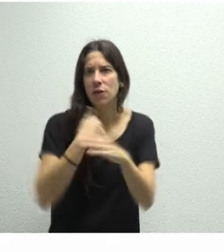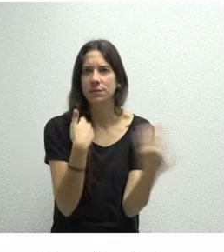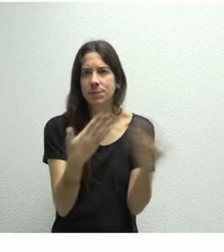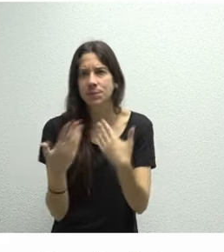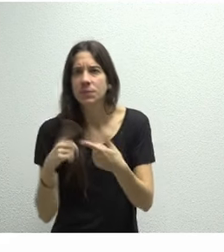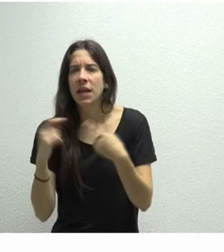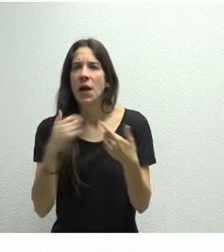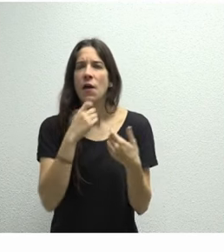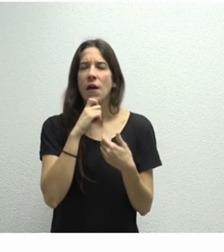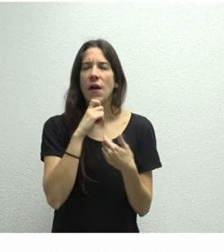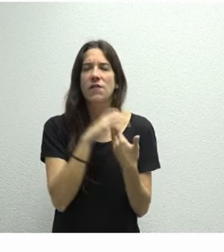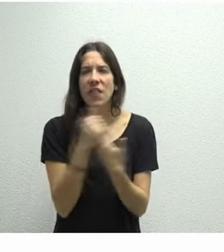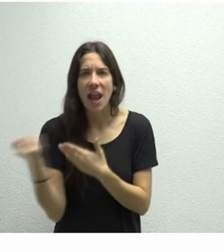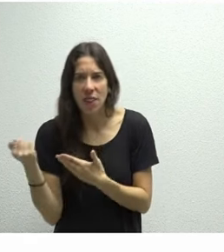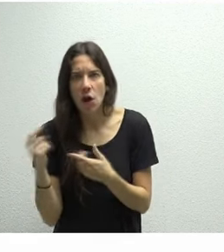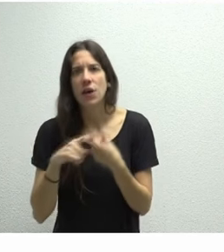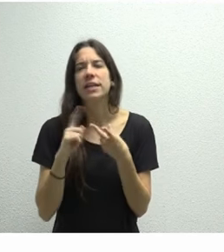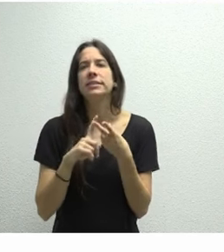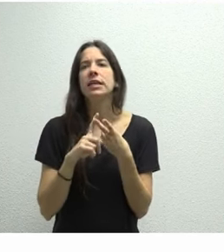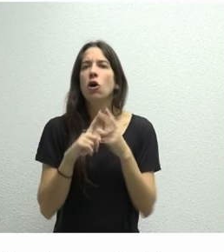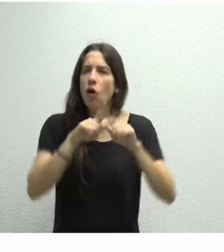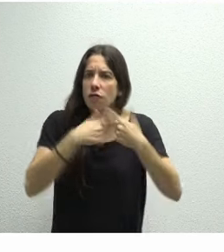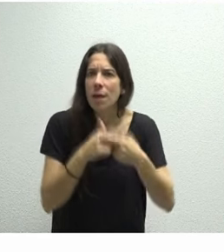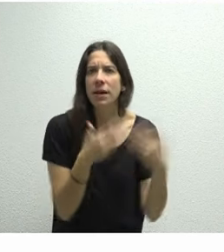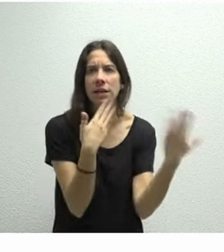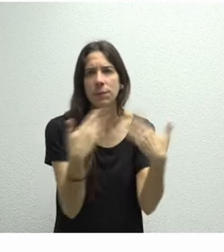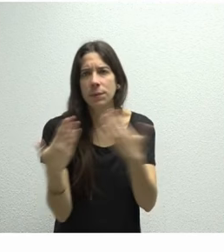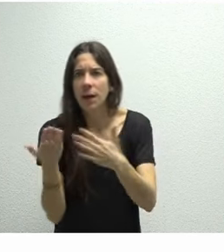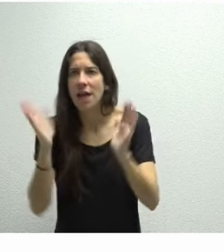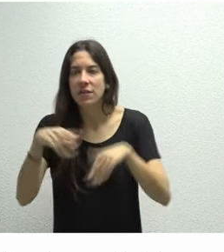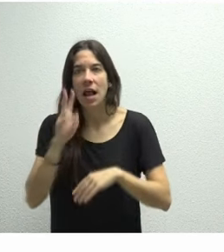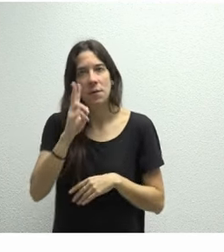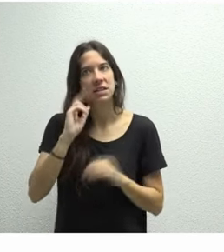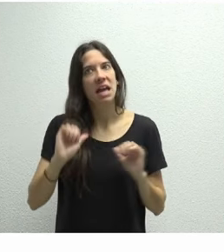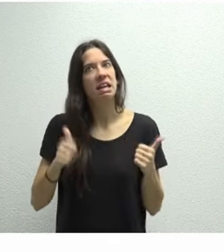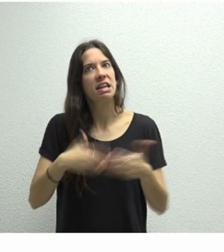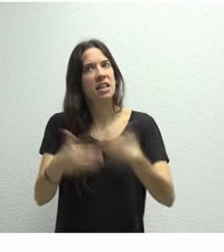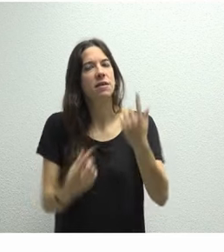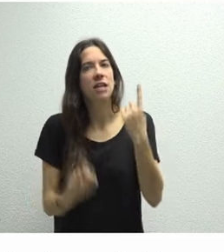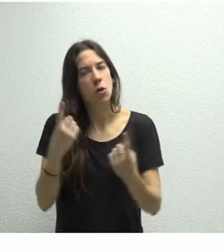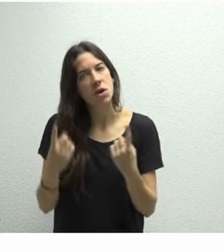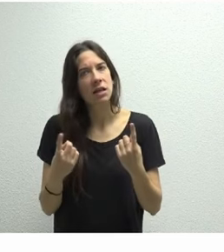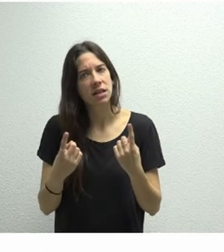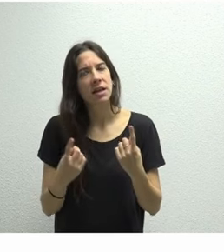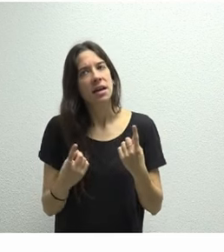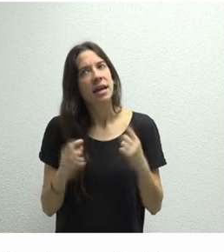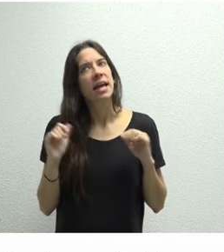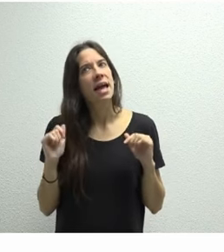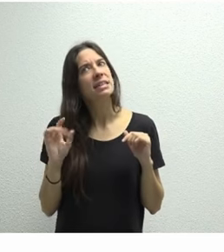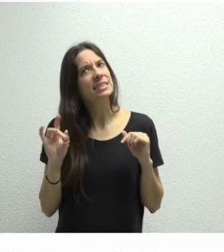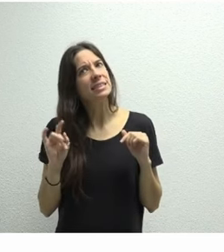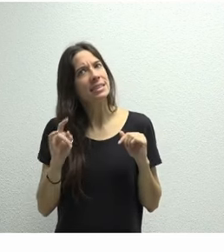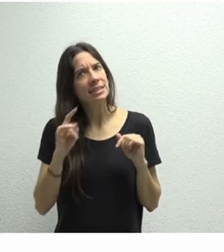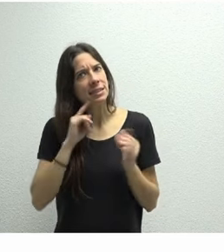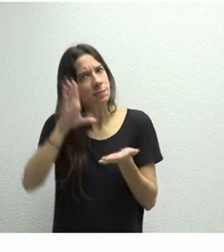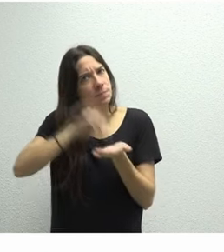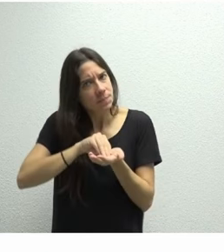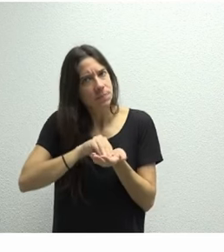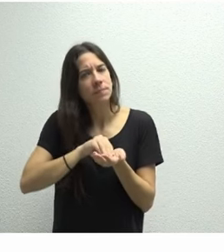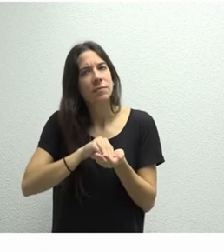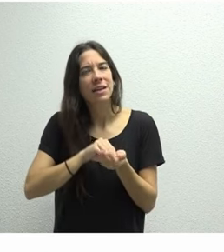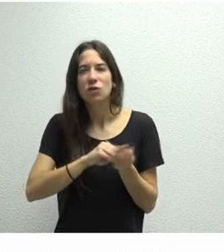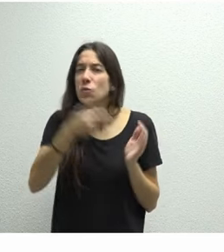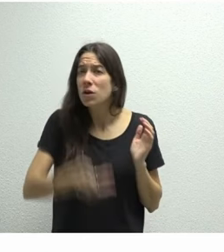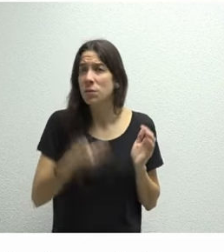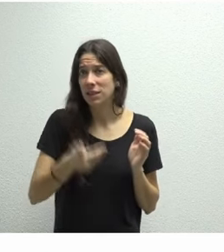federaciones con familias y tal Y ves que hay iniciativa que en inicio no habían estado contempladas no y que son tan importantes que vale la pena